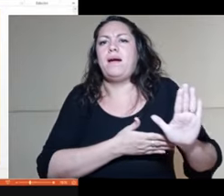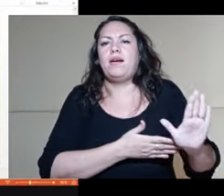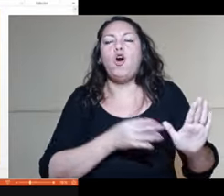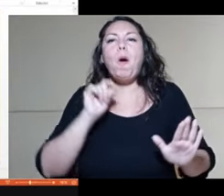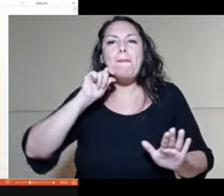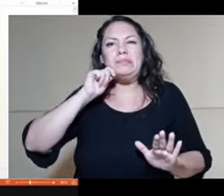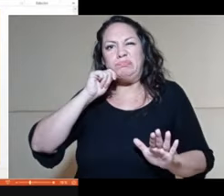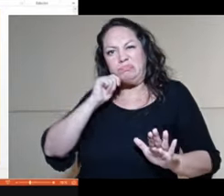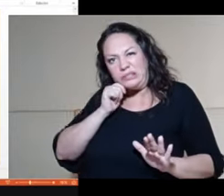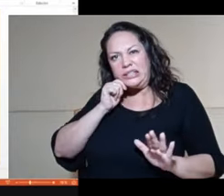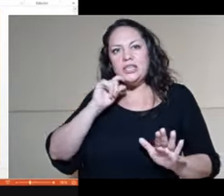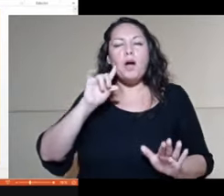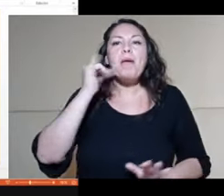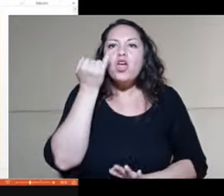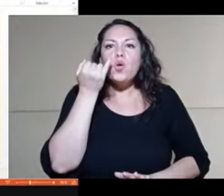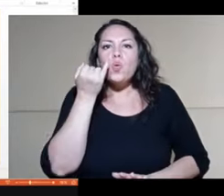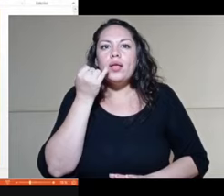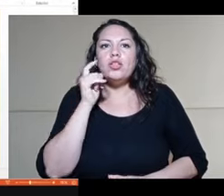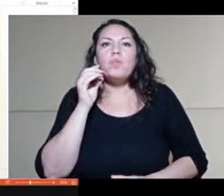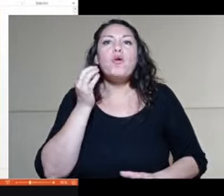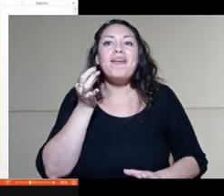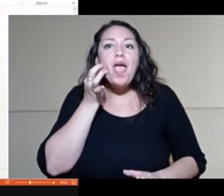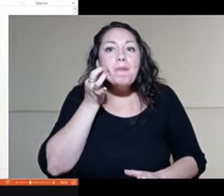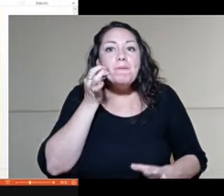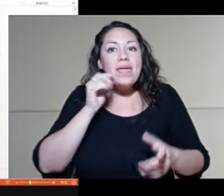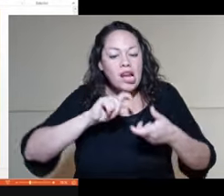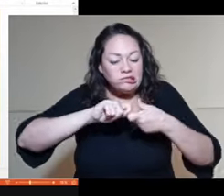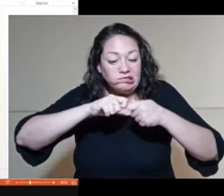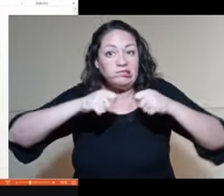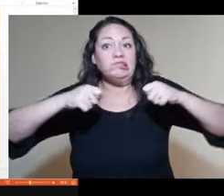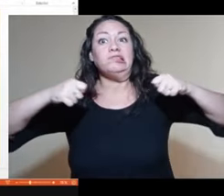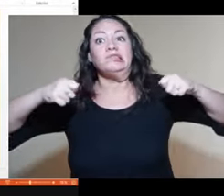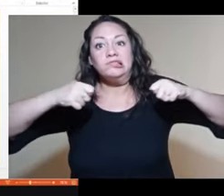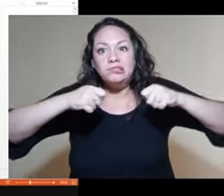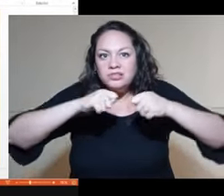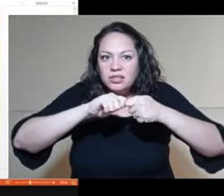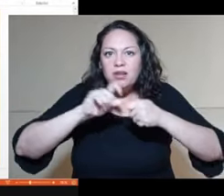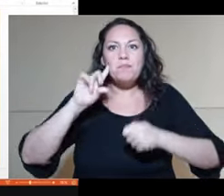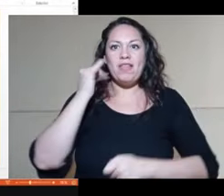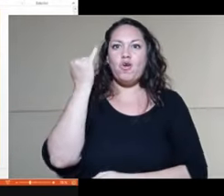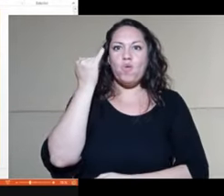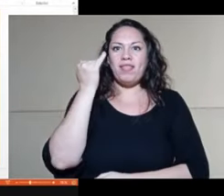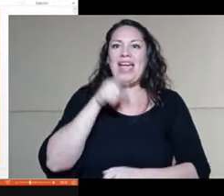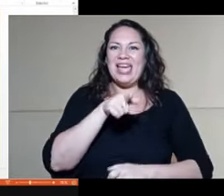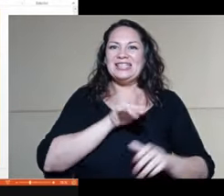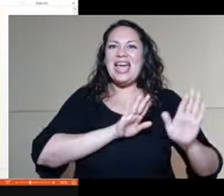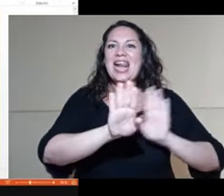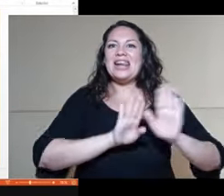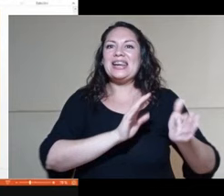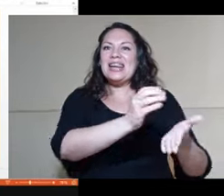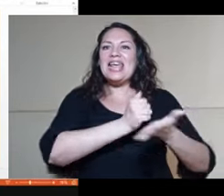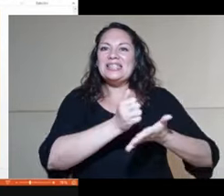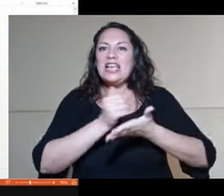hacen presión. O si siento que me pellizcan, ¿no es cierto? Porque se produce una deformación mecánica, un estiramiento de la piel.